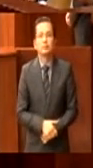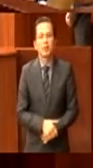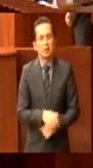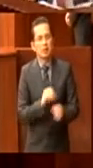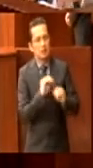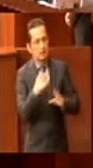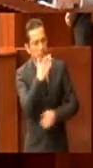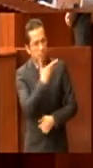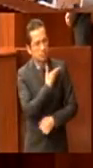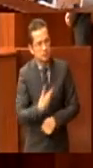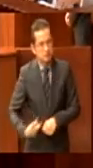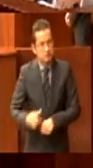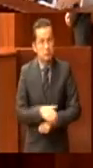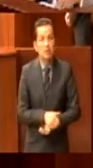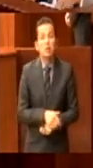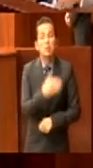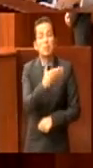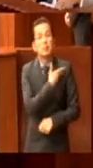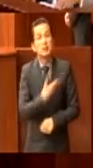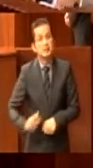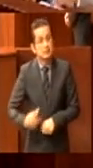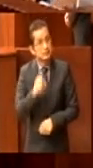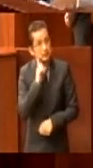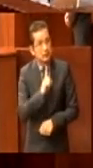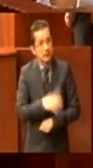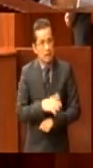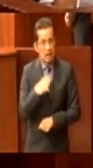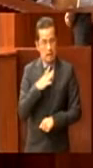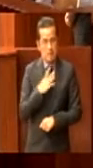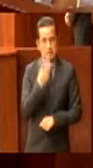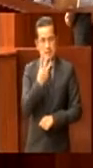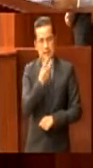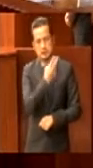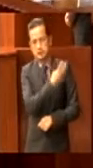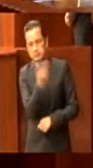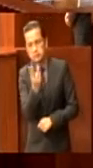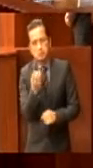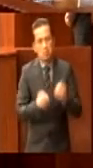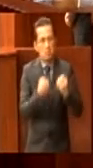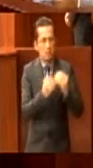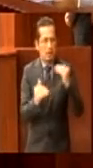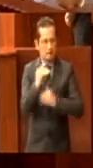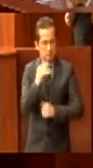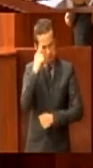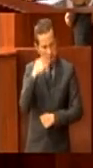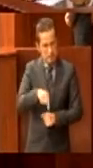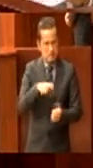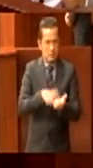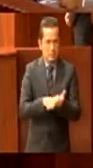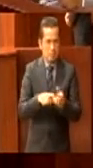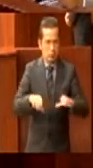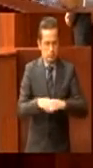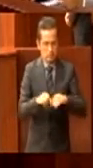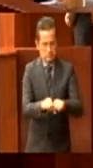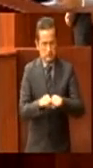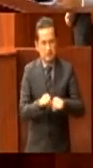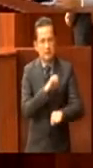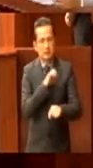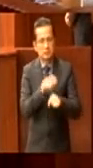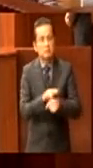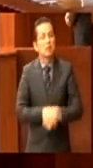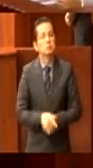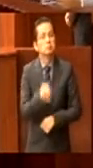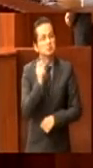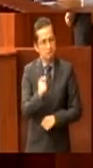presidentas y presidentes están presentes las 3 magistraturas que integran la sala regional especializada en consecuencia hay colom para sesionar